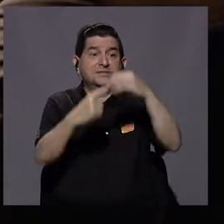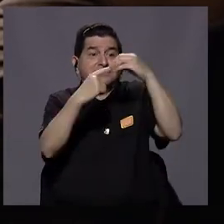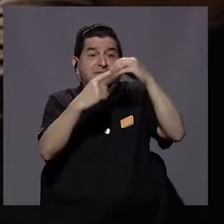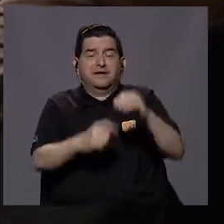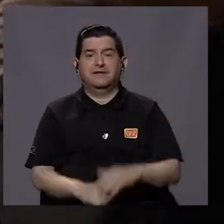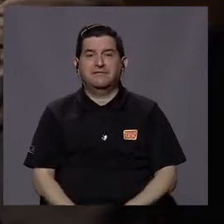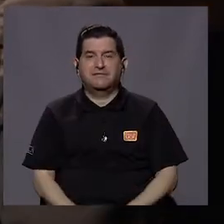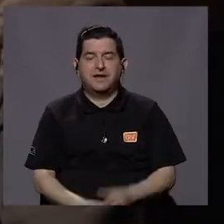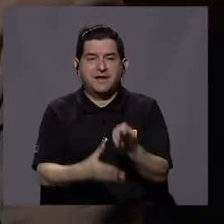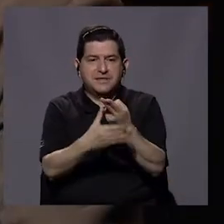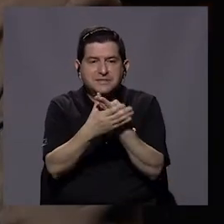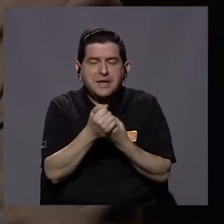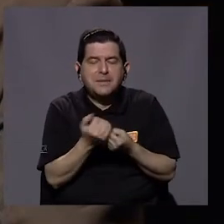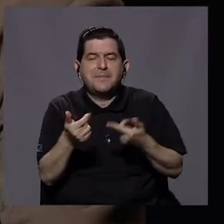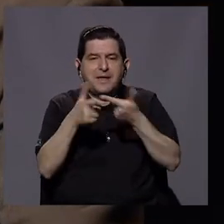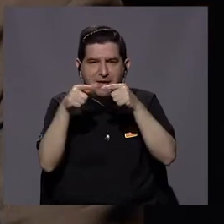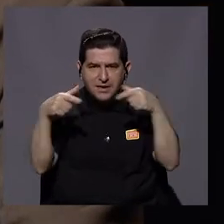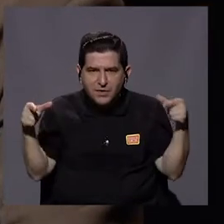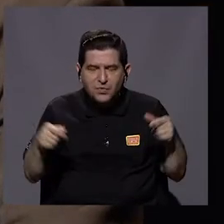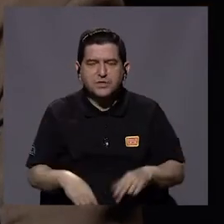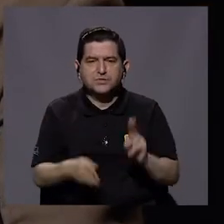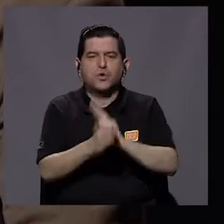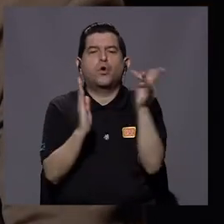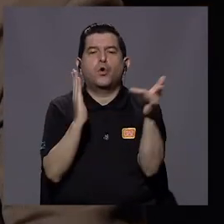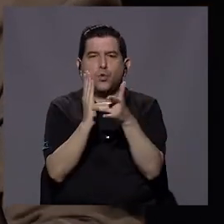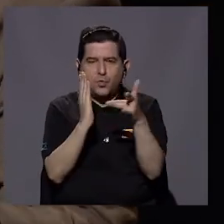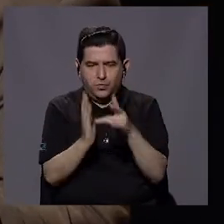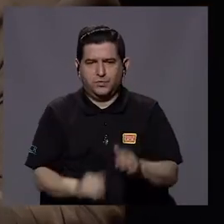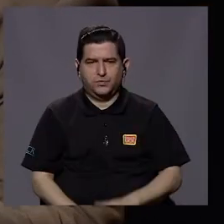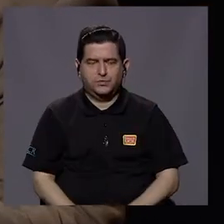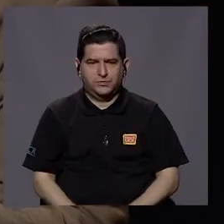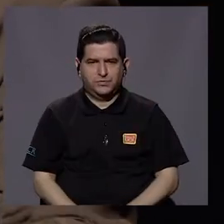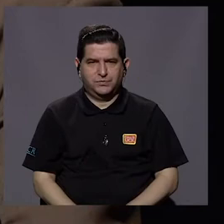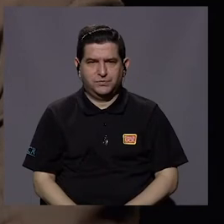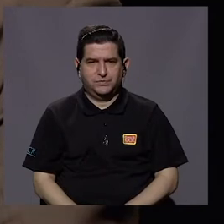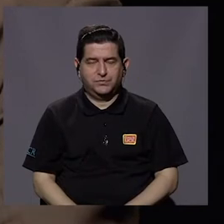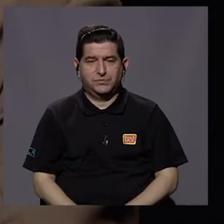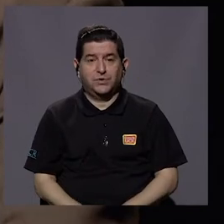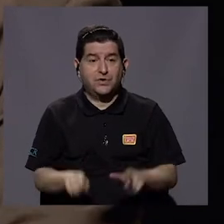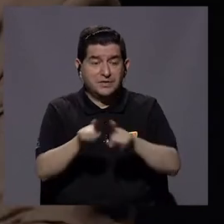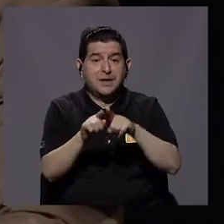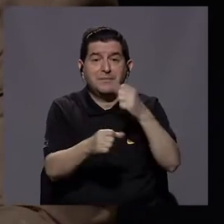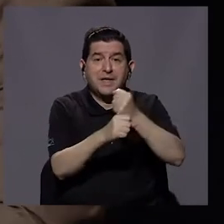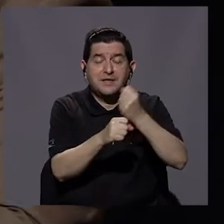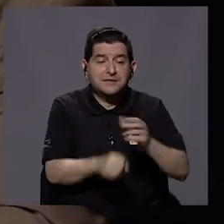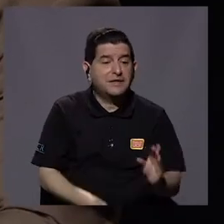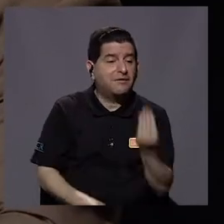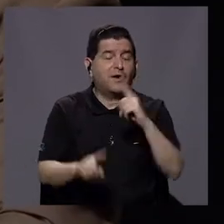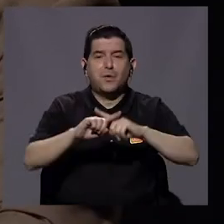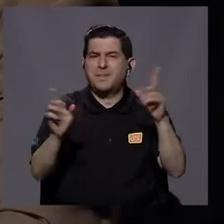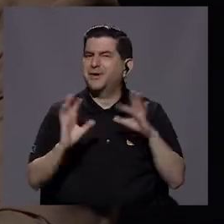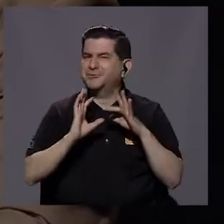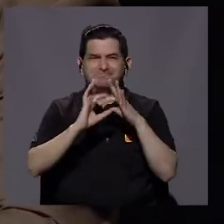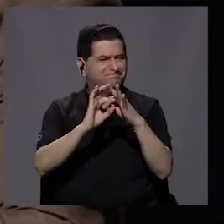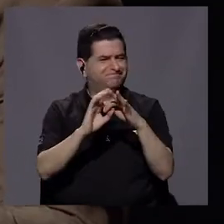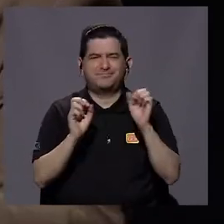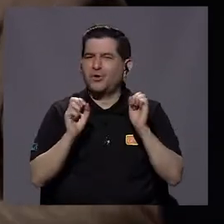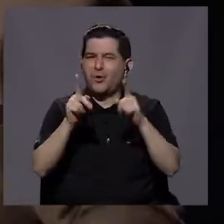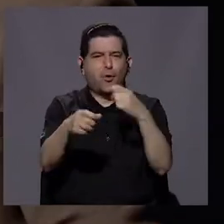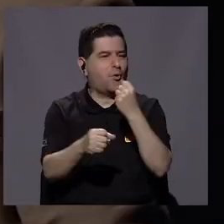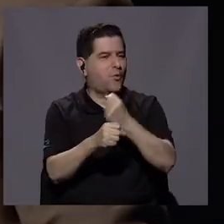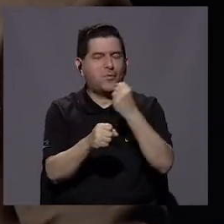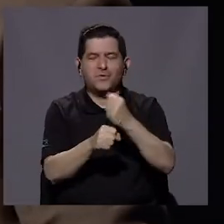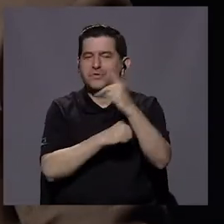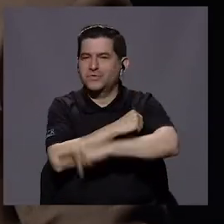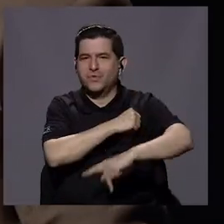el bilingüismo, el uso de tecnologías, ver cómo potenciamos el empleo juvenil, pero que no van de la mano realmente con las oportunidades